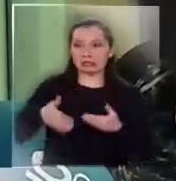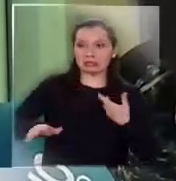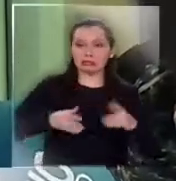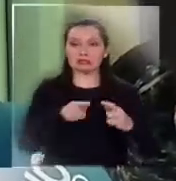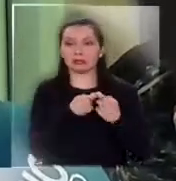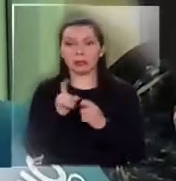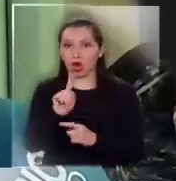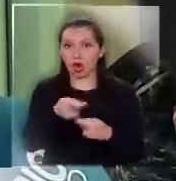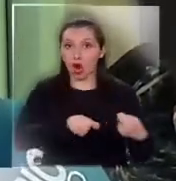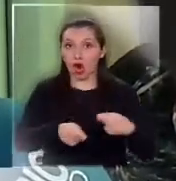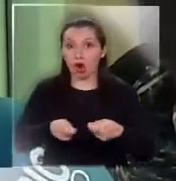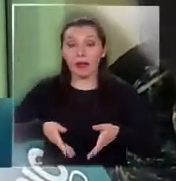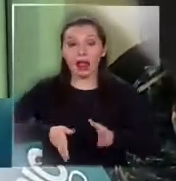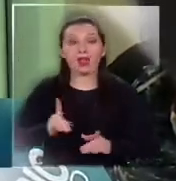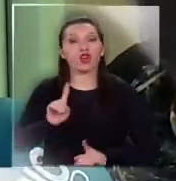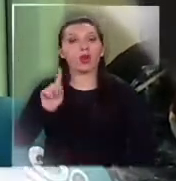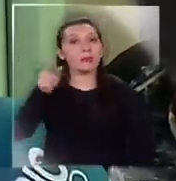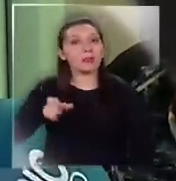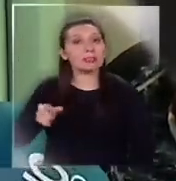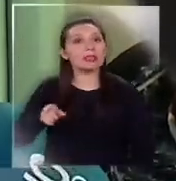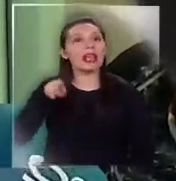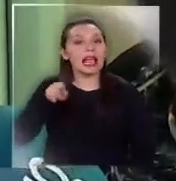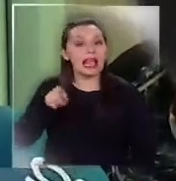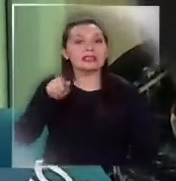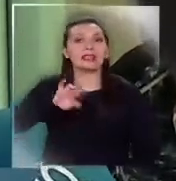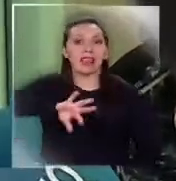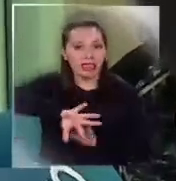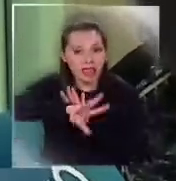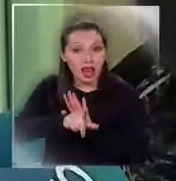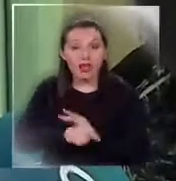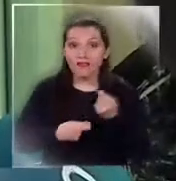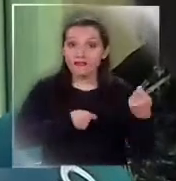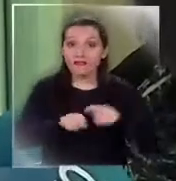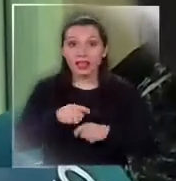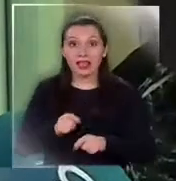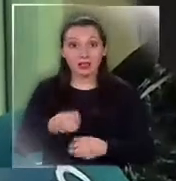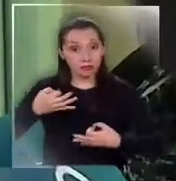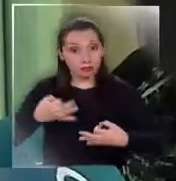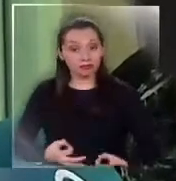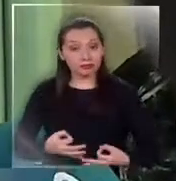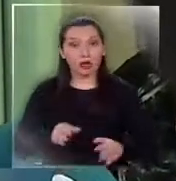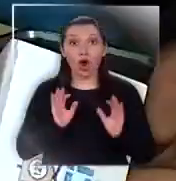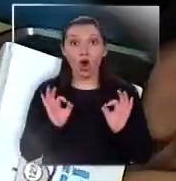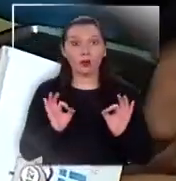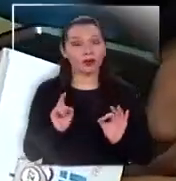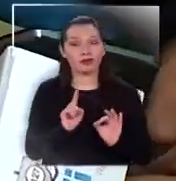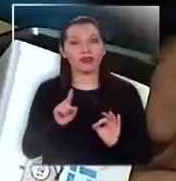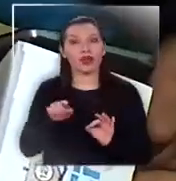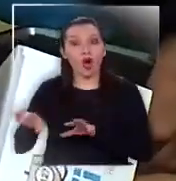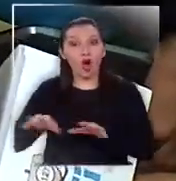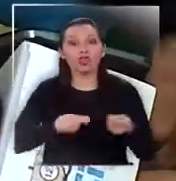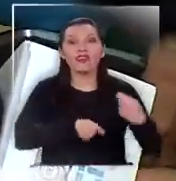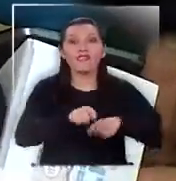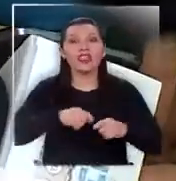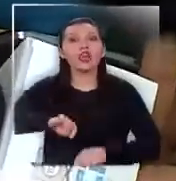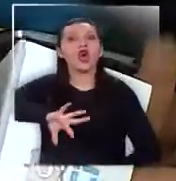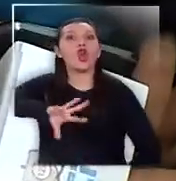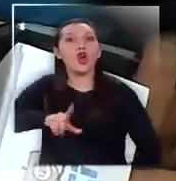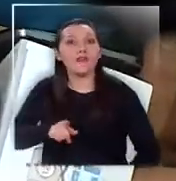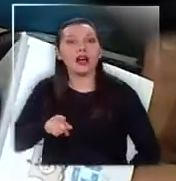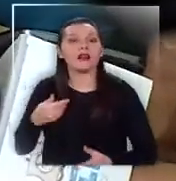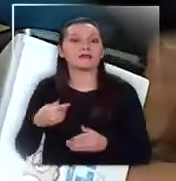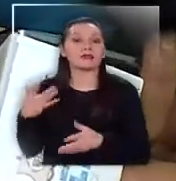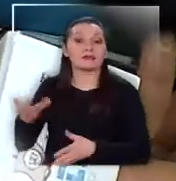no son comerciantes ambulantes, y eso la gente debe saberlo, son delincuentes. Lo que venden no son especies normales, son especies robadas. Anda en la calle